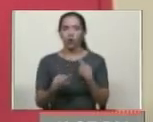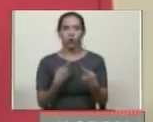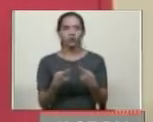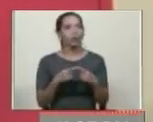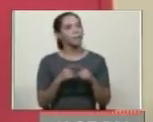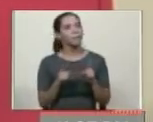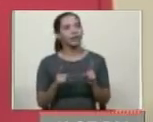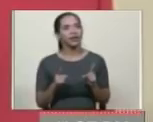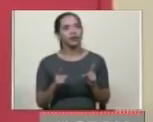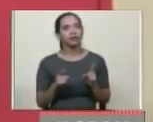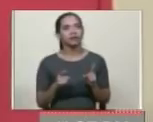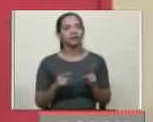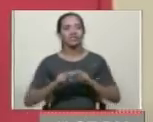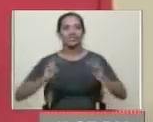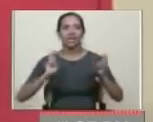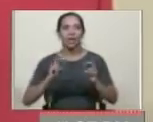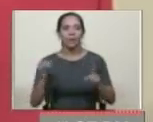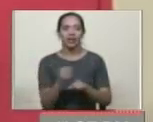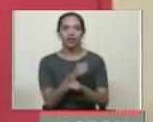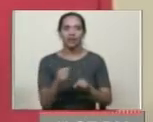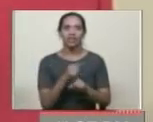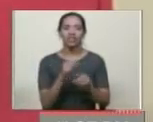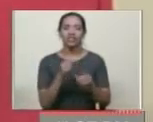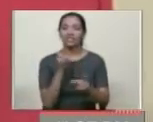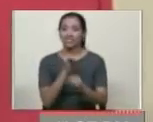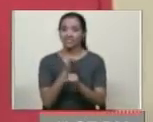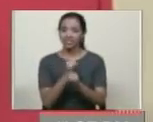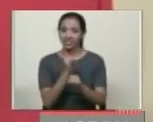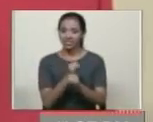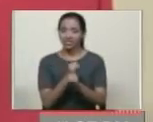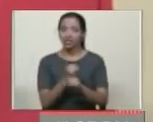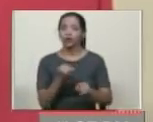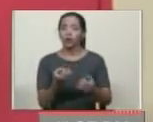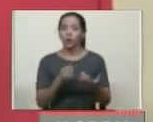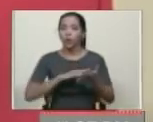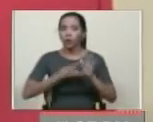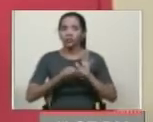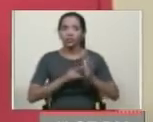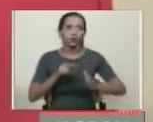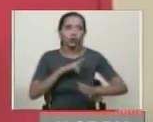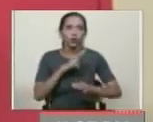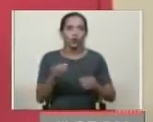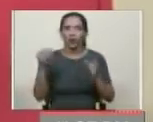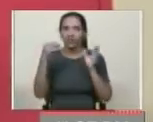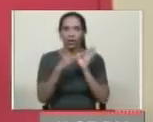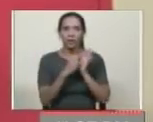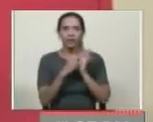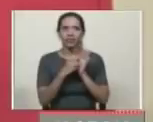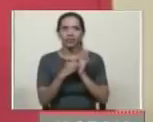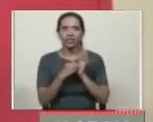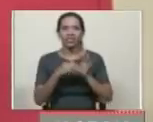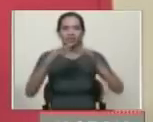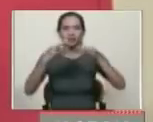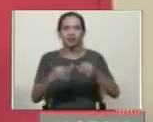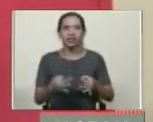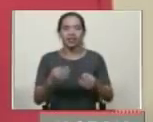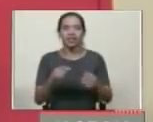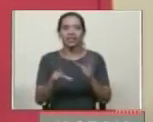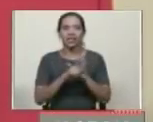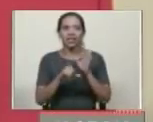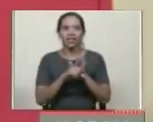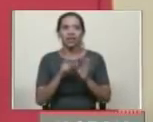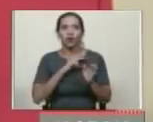pero el tema de la violencia digital como concepto, como definición específica, no está tipificado de manera explícita en estas leyes, y